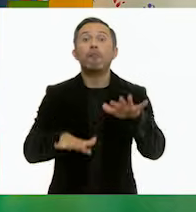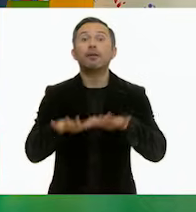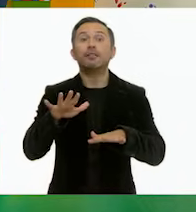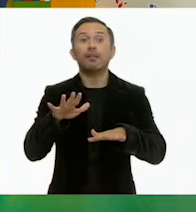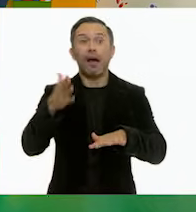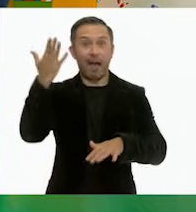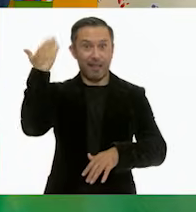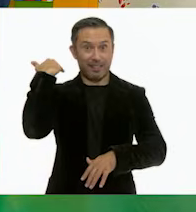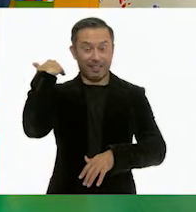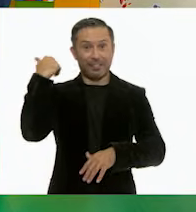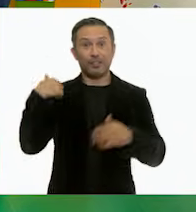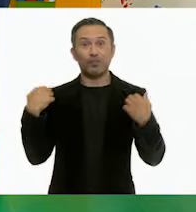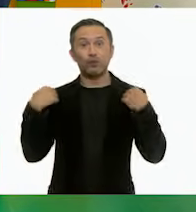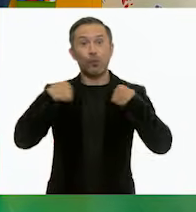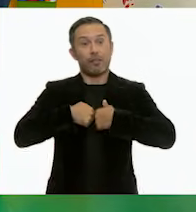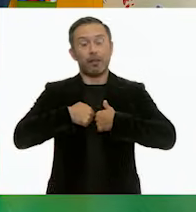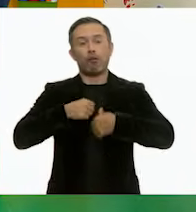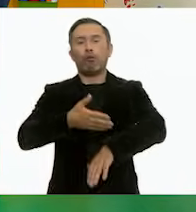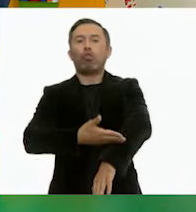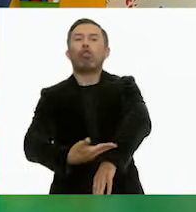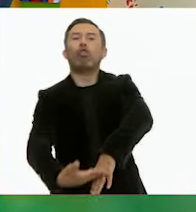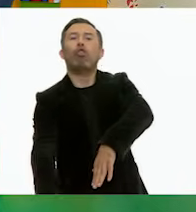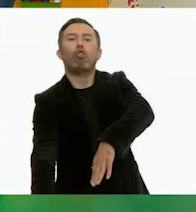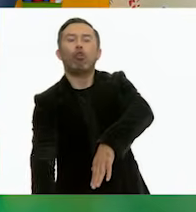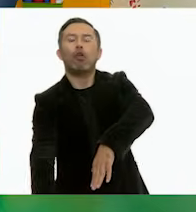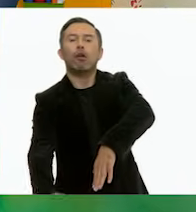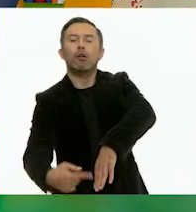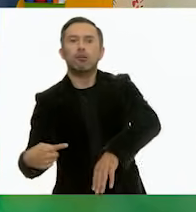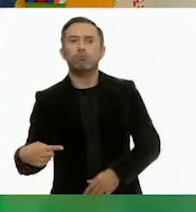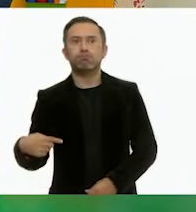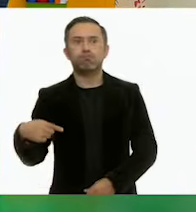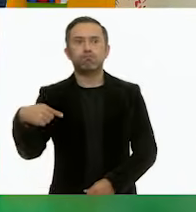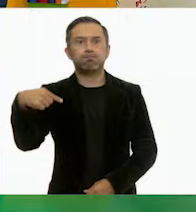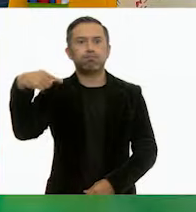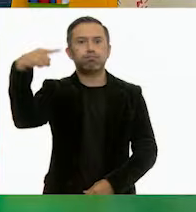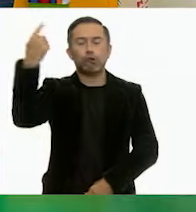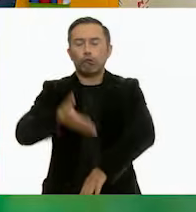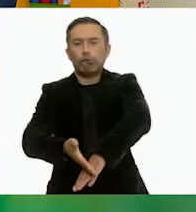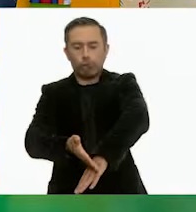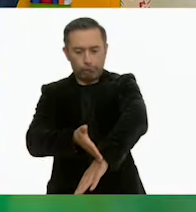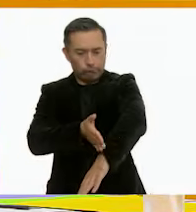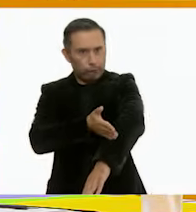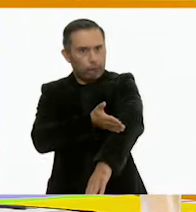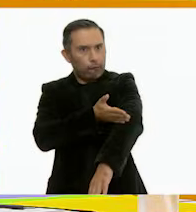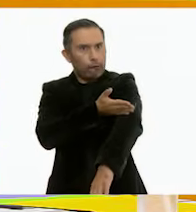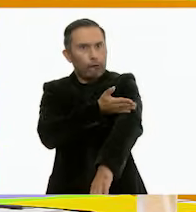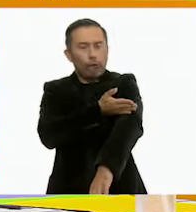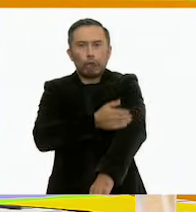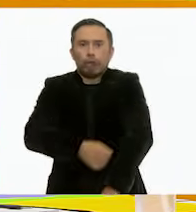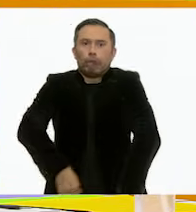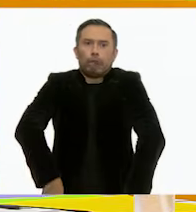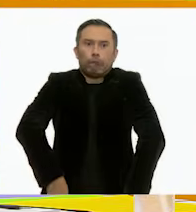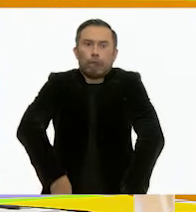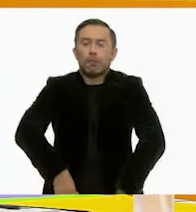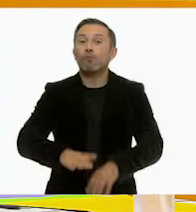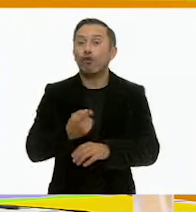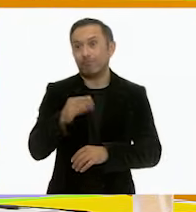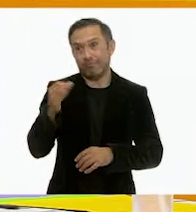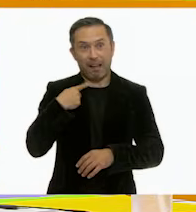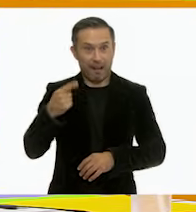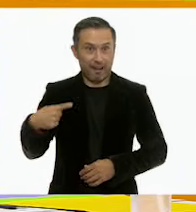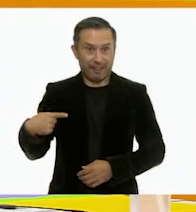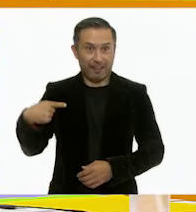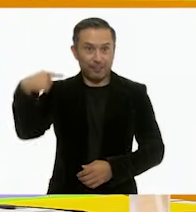acá y ya nos queda aquí? Estamos creciendo. Muy bien, incluso a